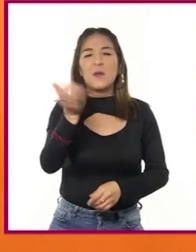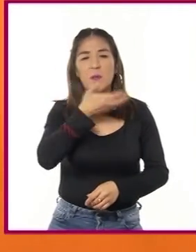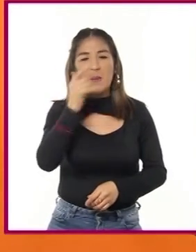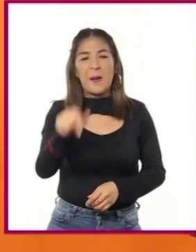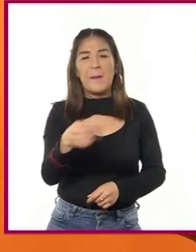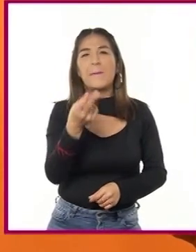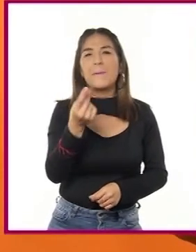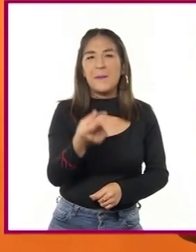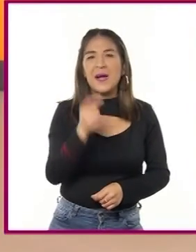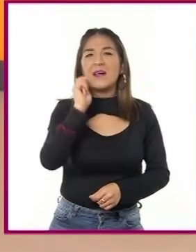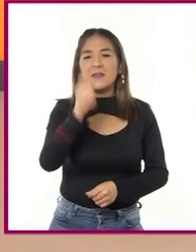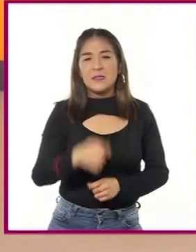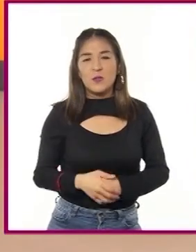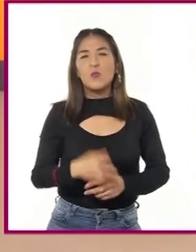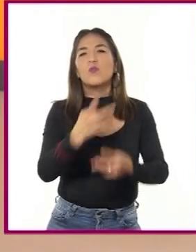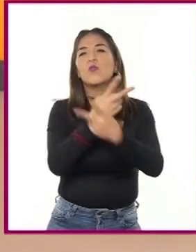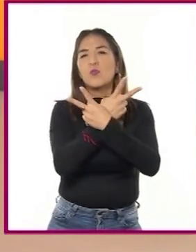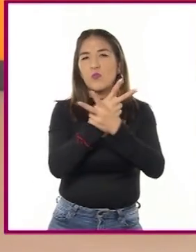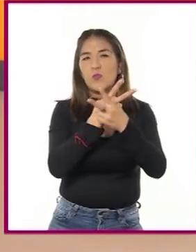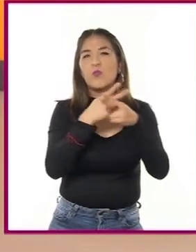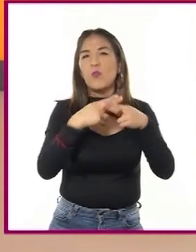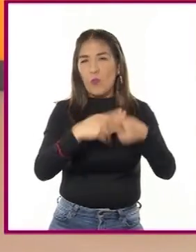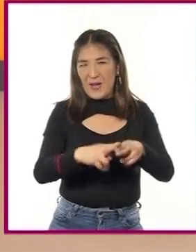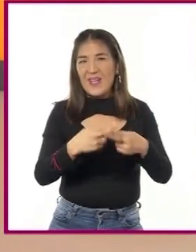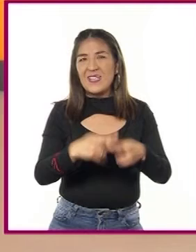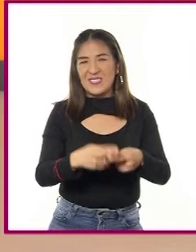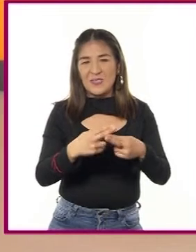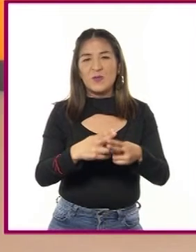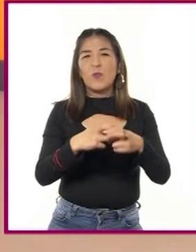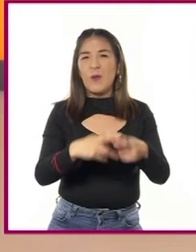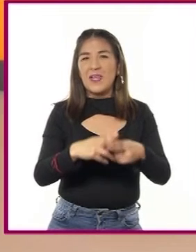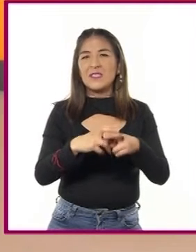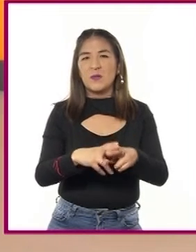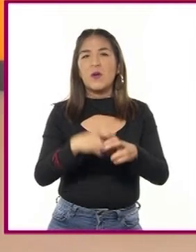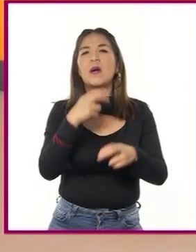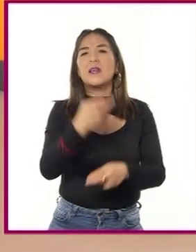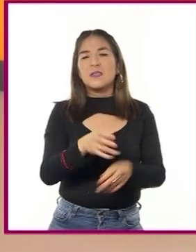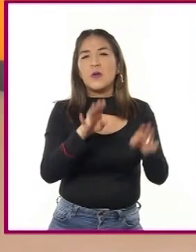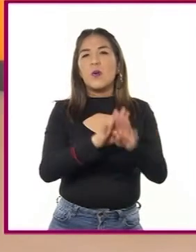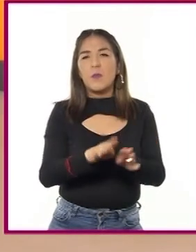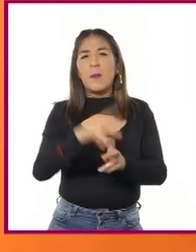los perros son huesos. Aunque puede ayudar a limpiar sus